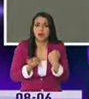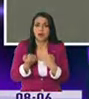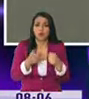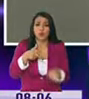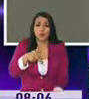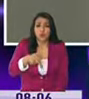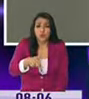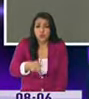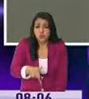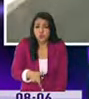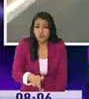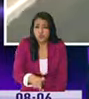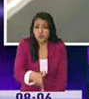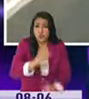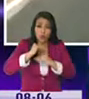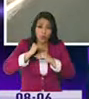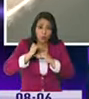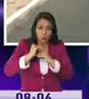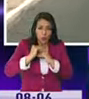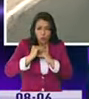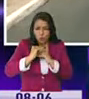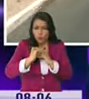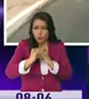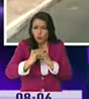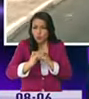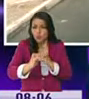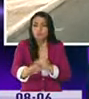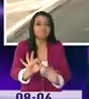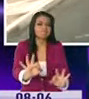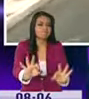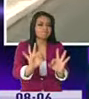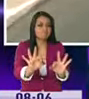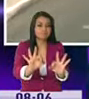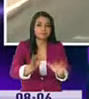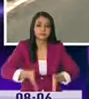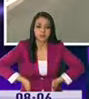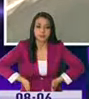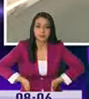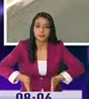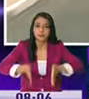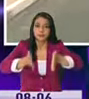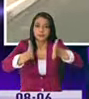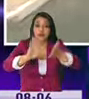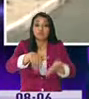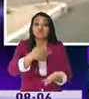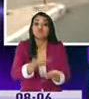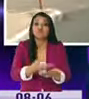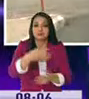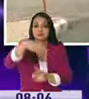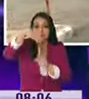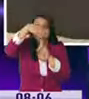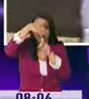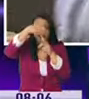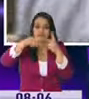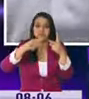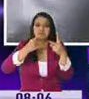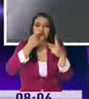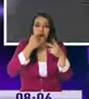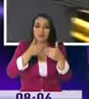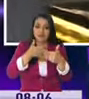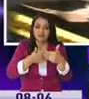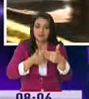en un recorrido todo lo bien que hace ese sector esta vía Simón Bolívar, que es la prolongación y que es una solución definitiva, sin